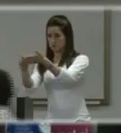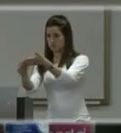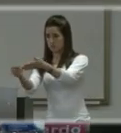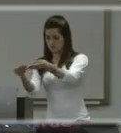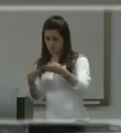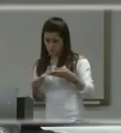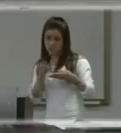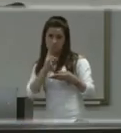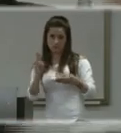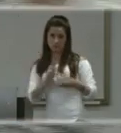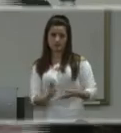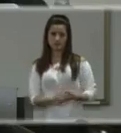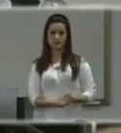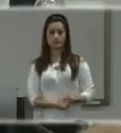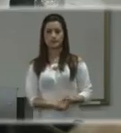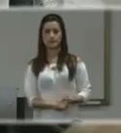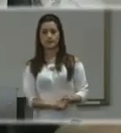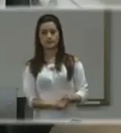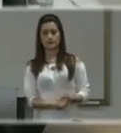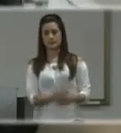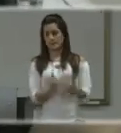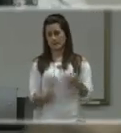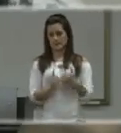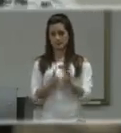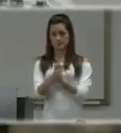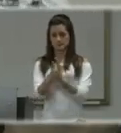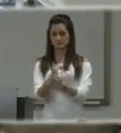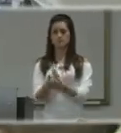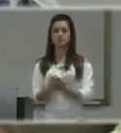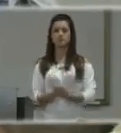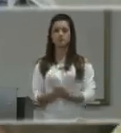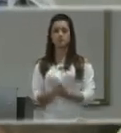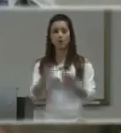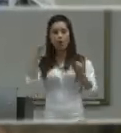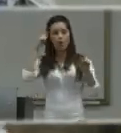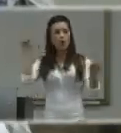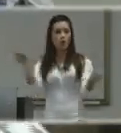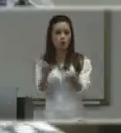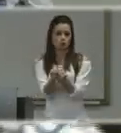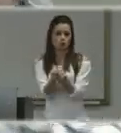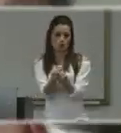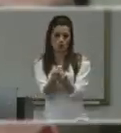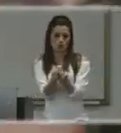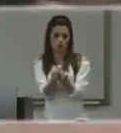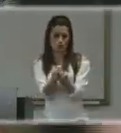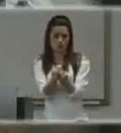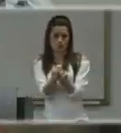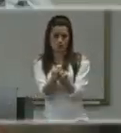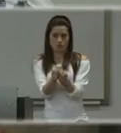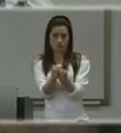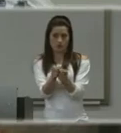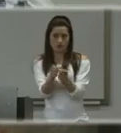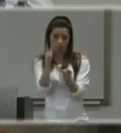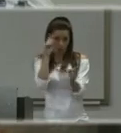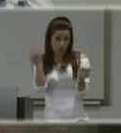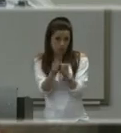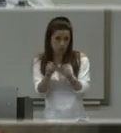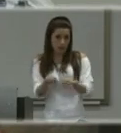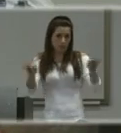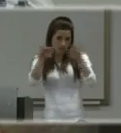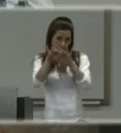preguntas. Y ya para terminar entonces voy a mencionar algunas de las conclusiones que considero más relevantes presentar